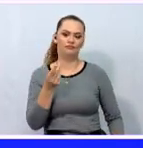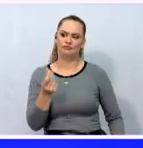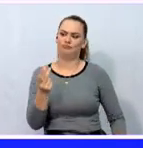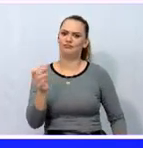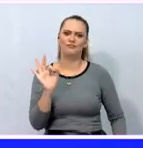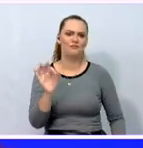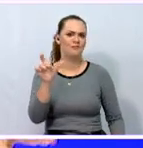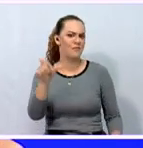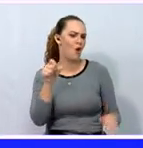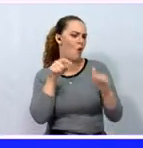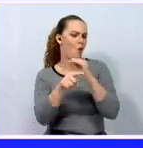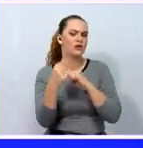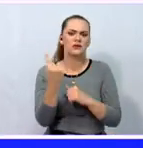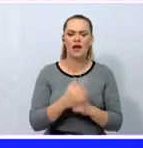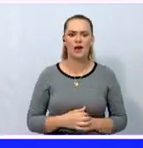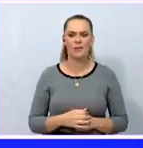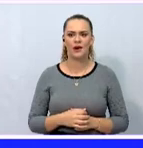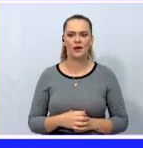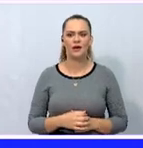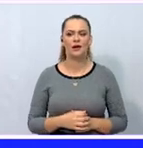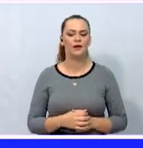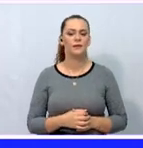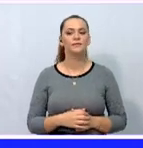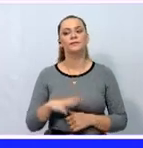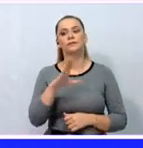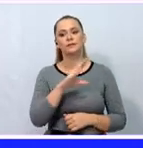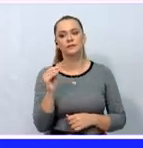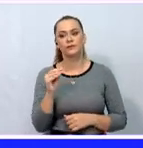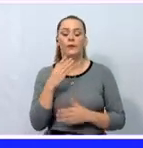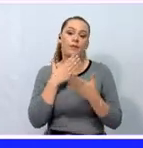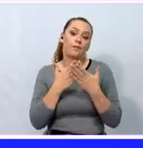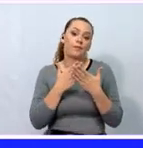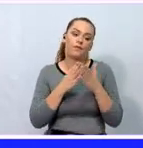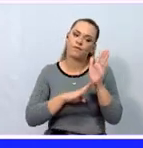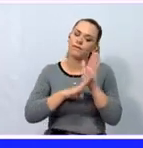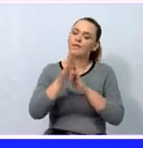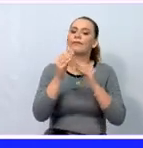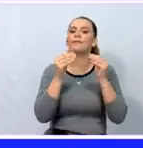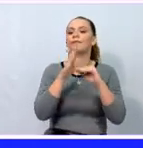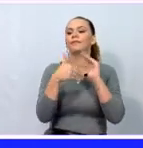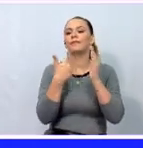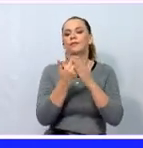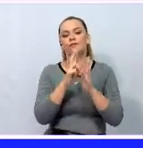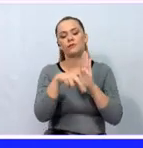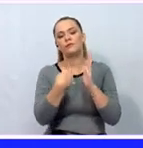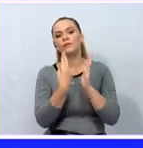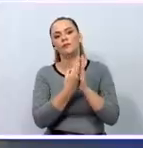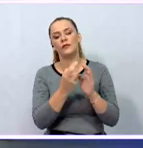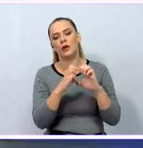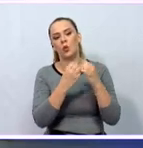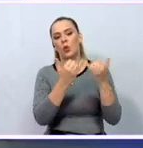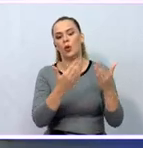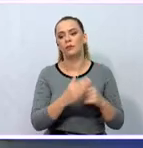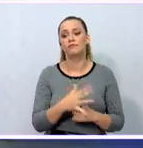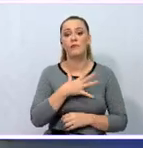volando la siempre le mete gol verdad a Vladimir y bueno explotando muchísimo todas las los roles de los